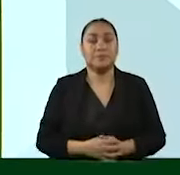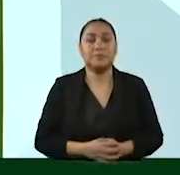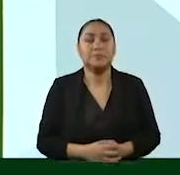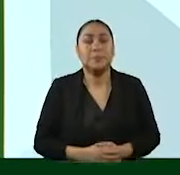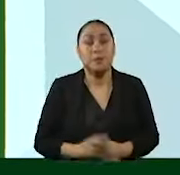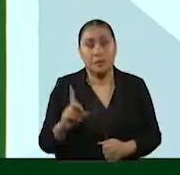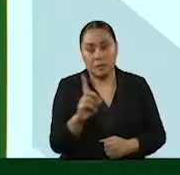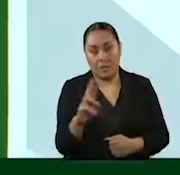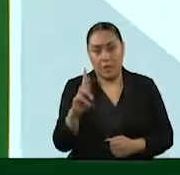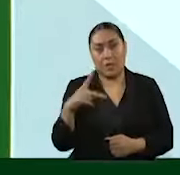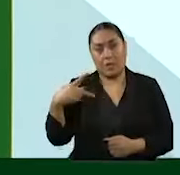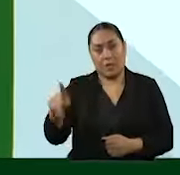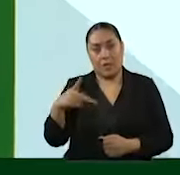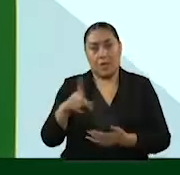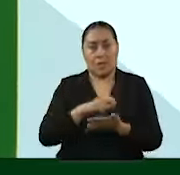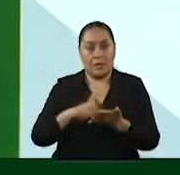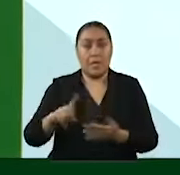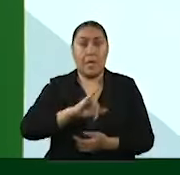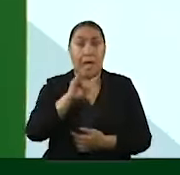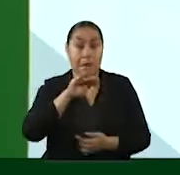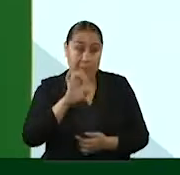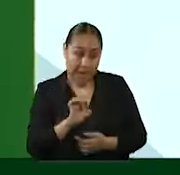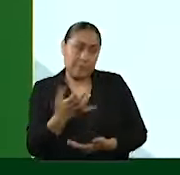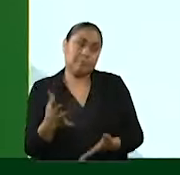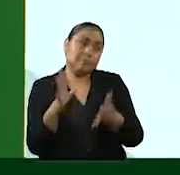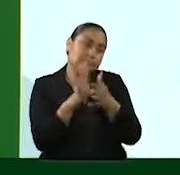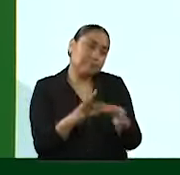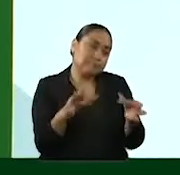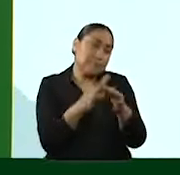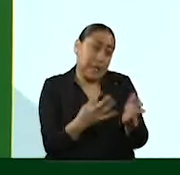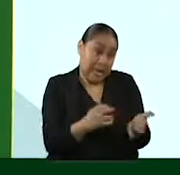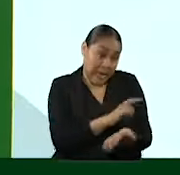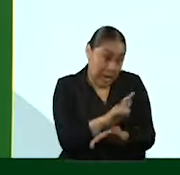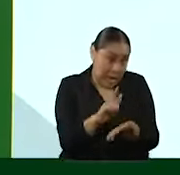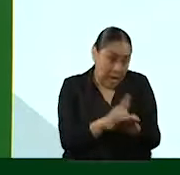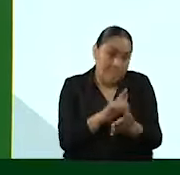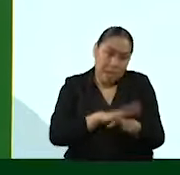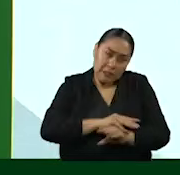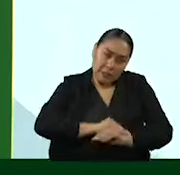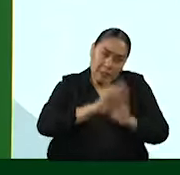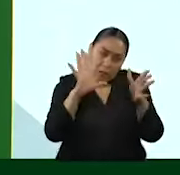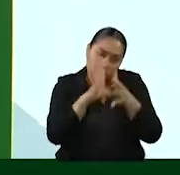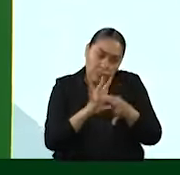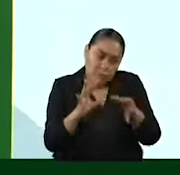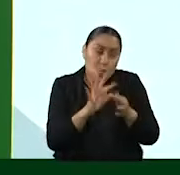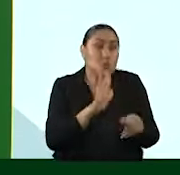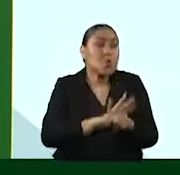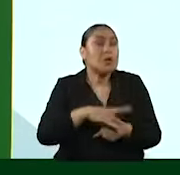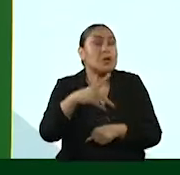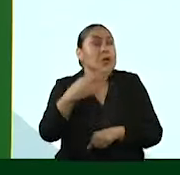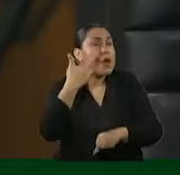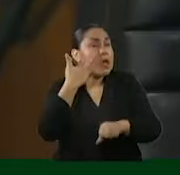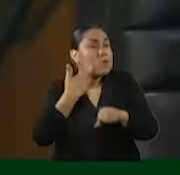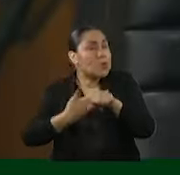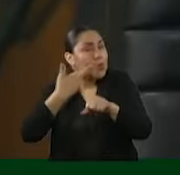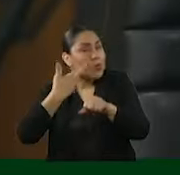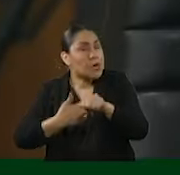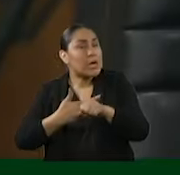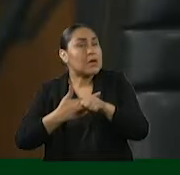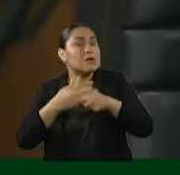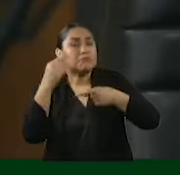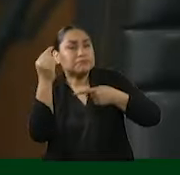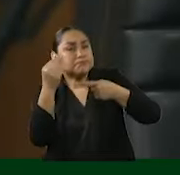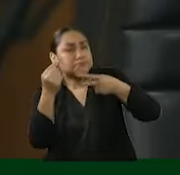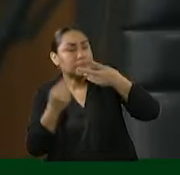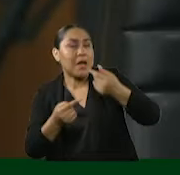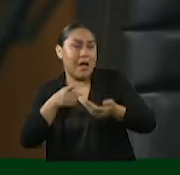el doctor en derecho Jaime Cárdenas expuso que la iniciativa deberá detallar Cuáles Serán las facultades que tendrá el INE así como vislumbrar